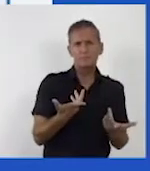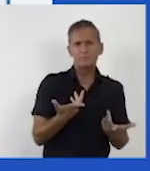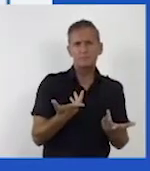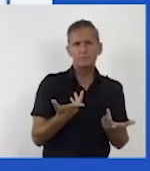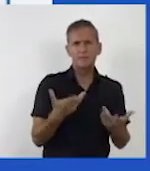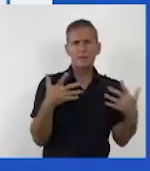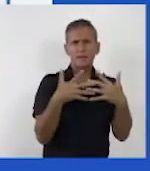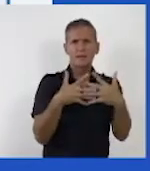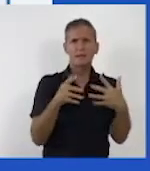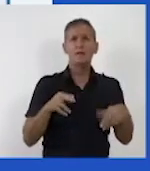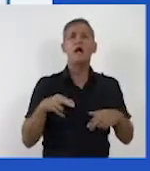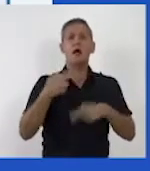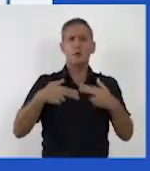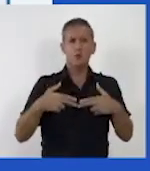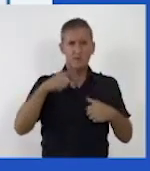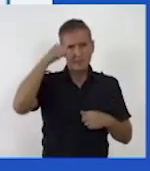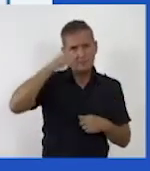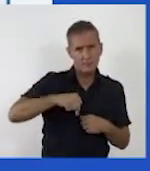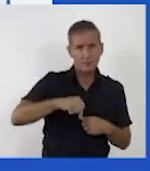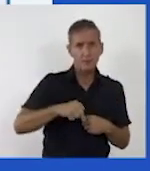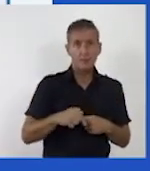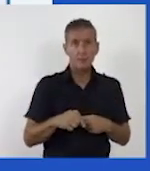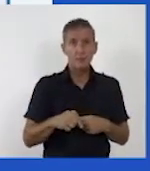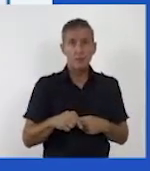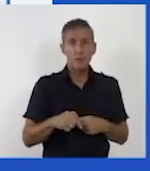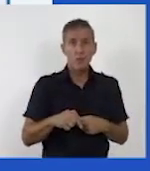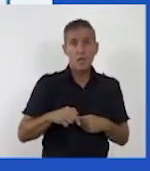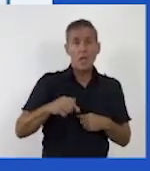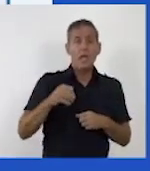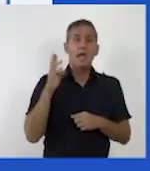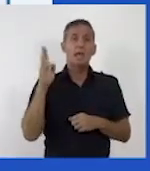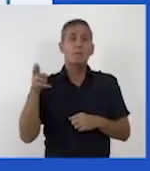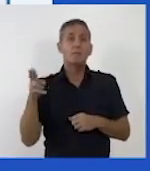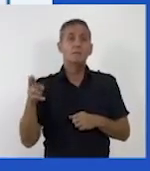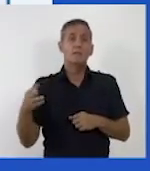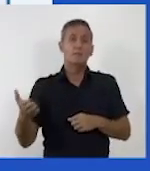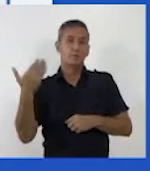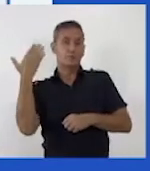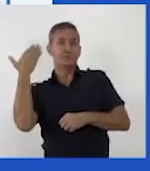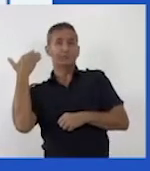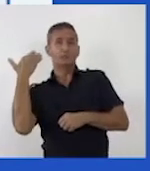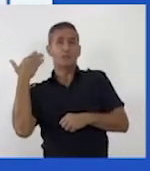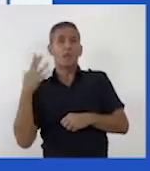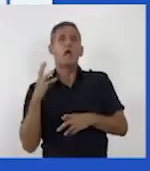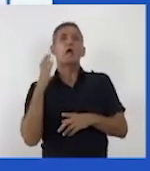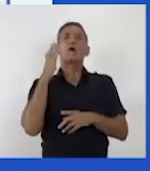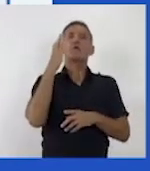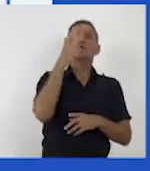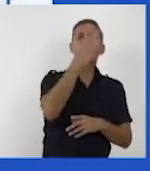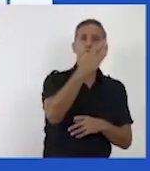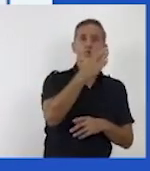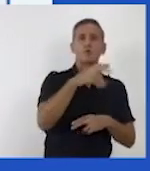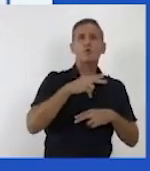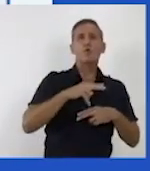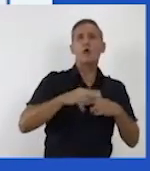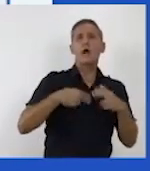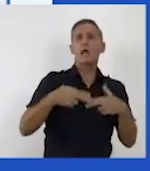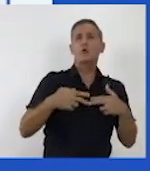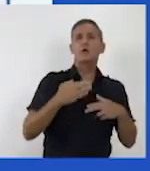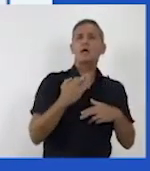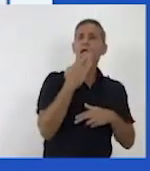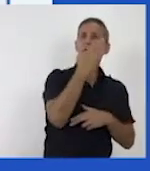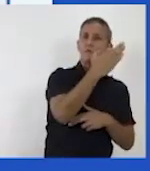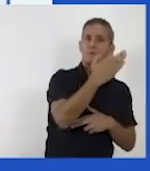a lo que está haciendo verdad el pretérito a lo que hizo y el futuro a lo que hará por tanto